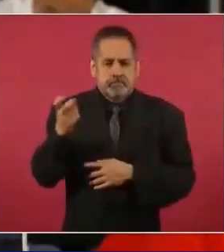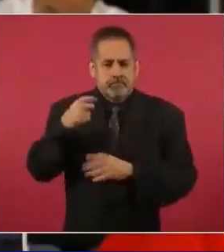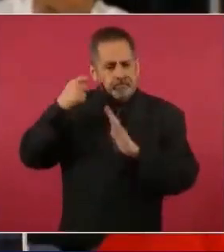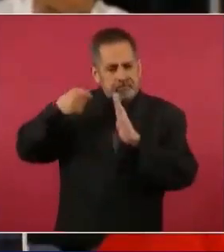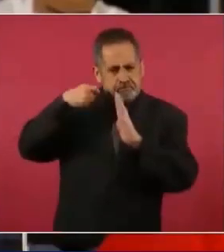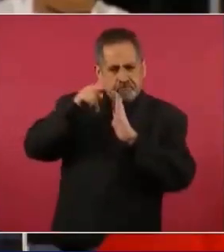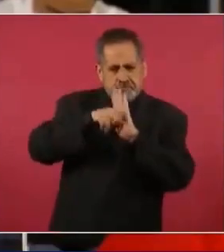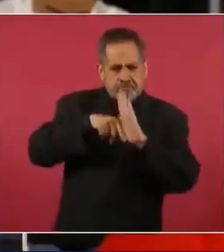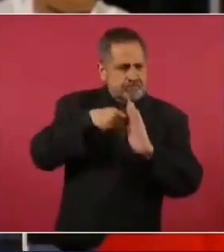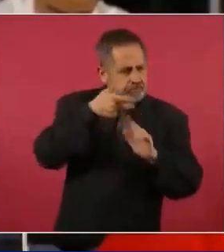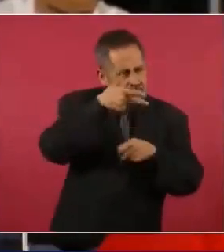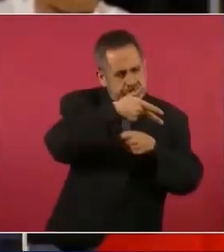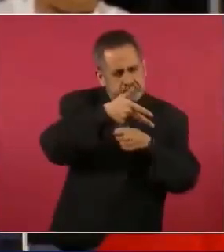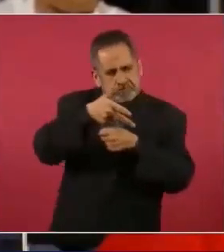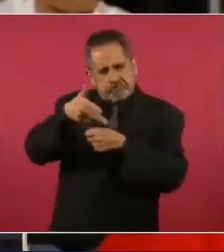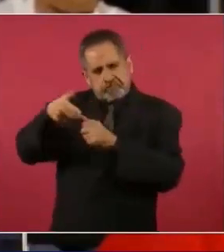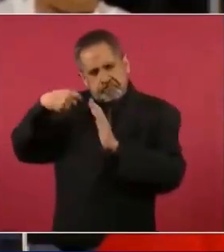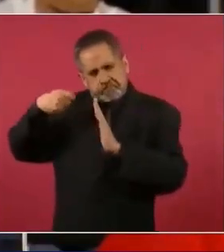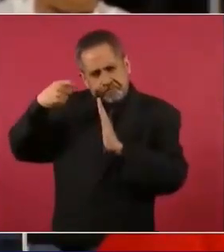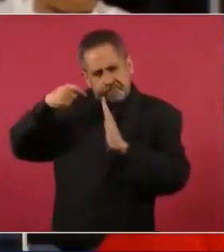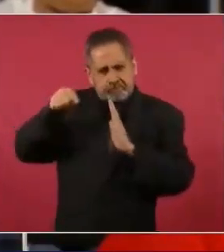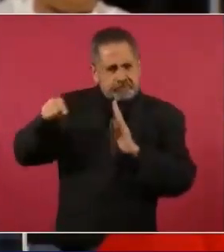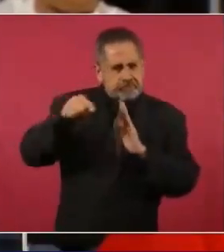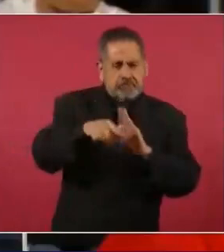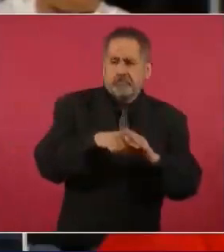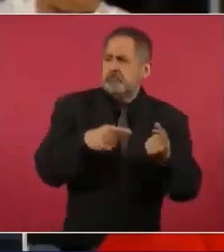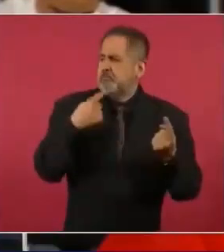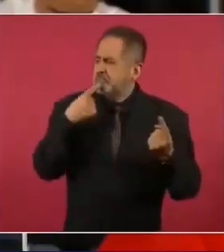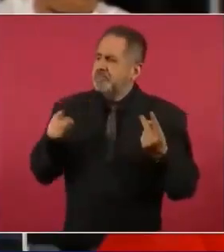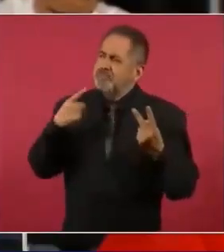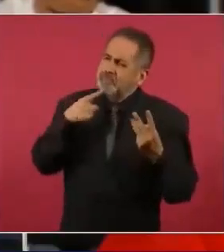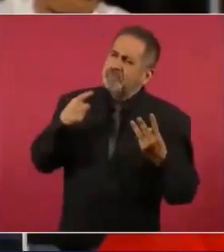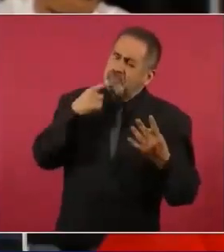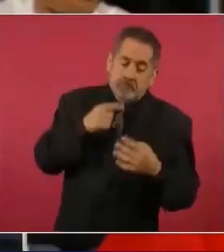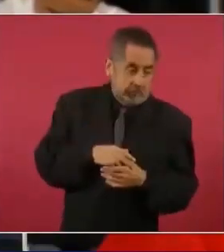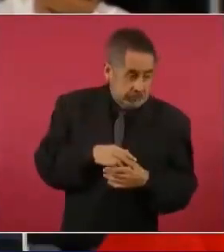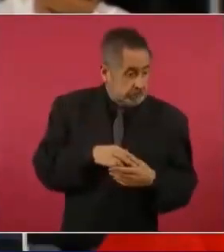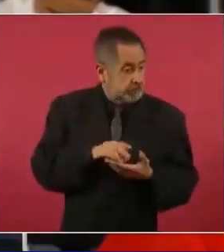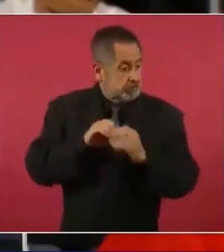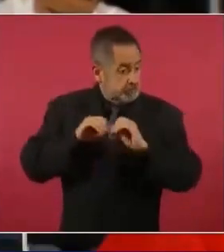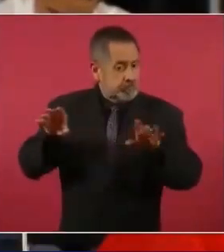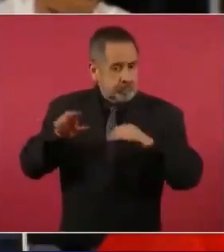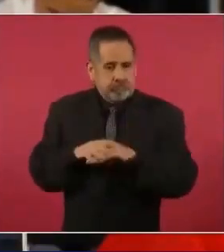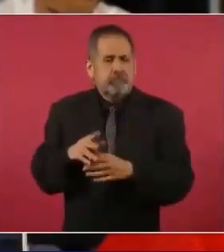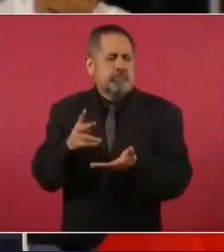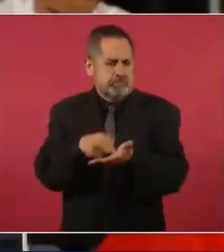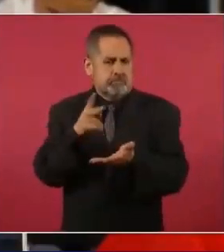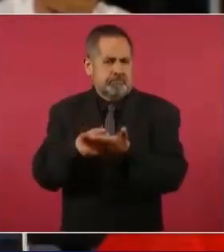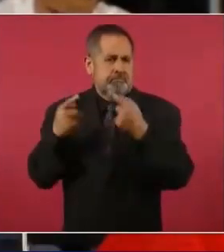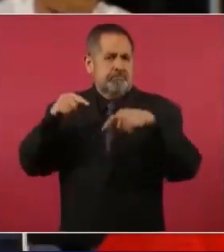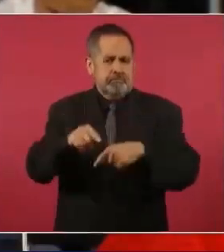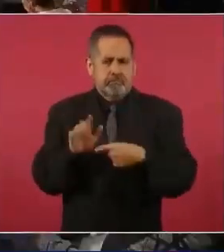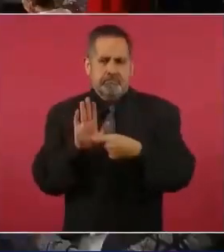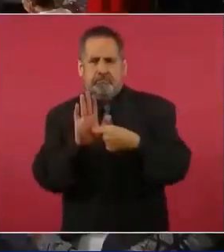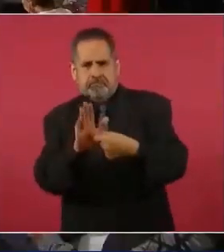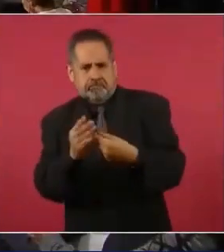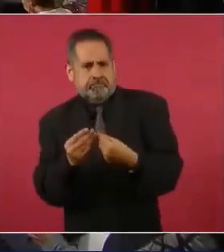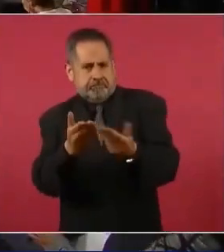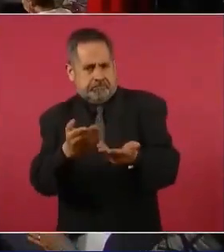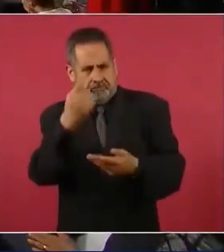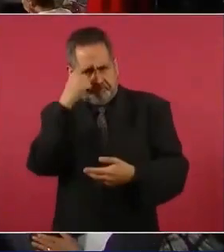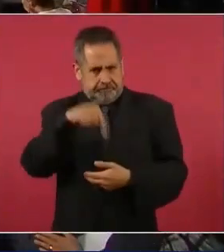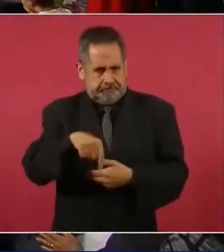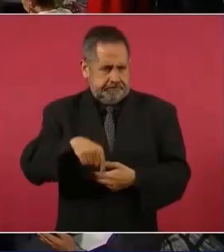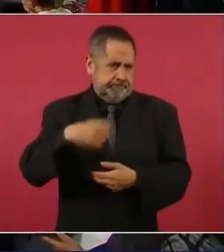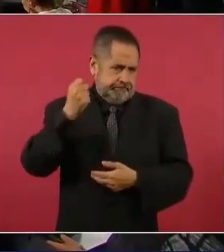videos aproximadamente que contienen denuncias, muchas de ellas hemos venido aquí con usted a exponérselas aquí